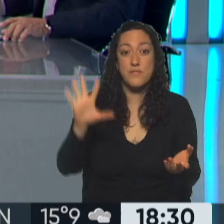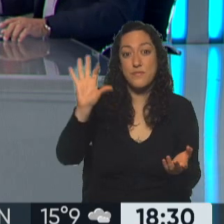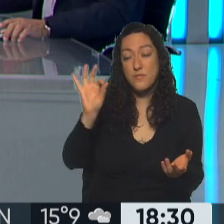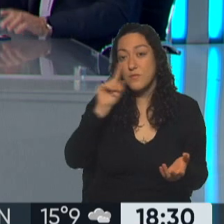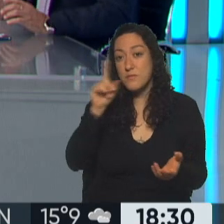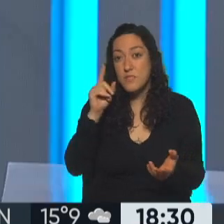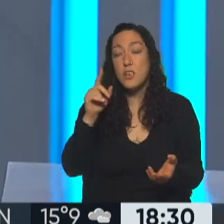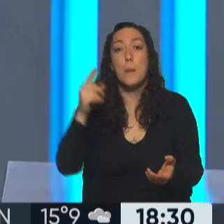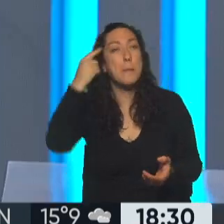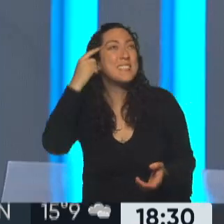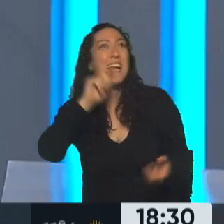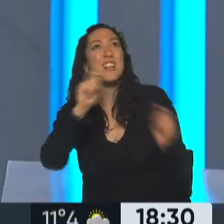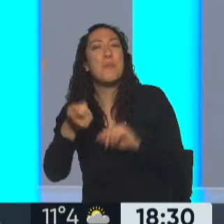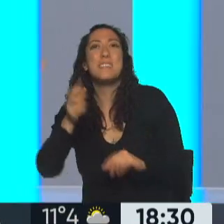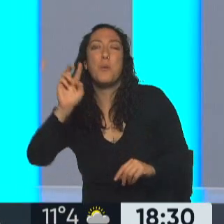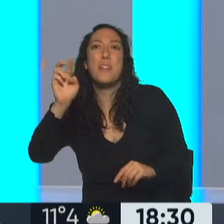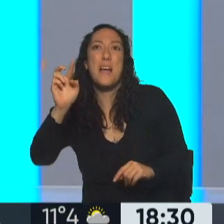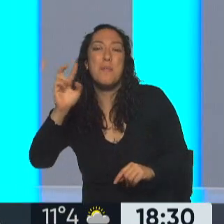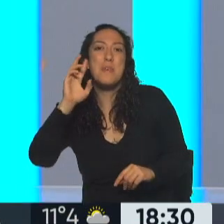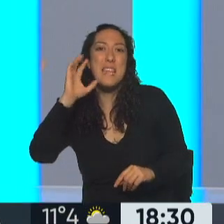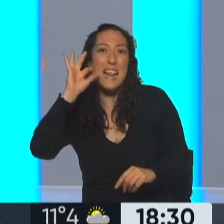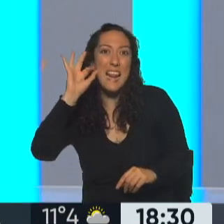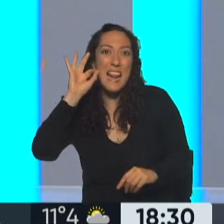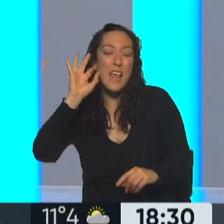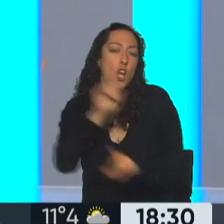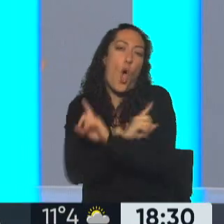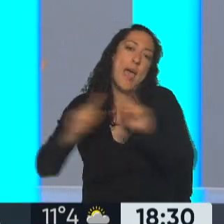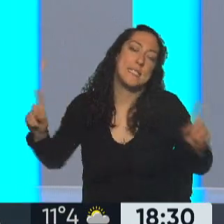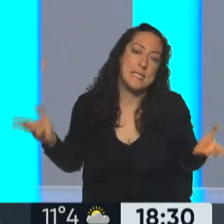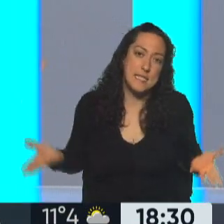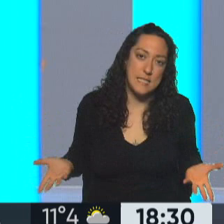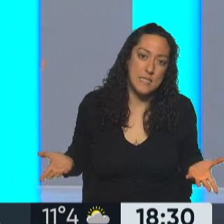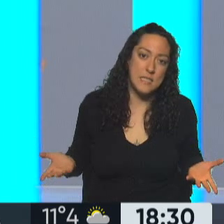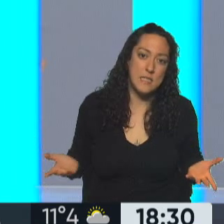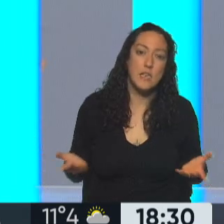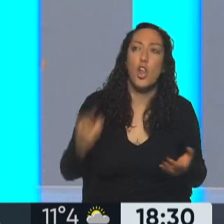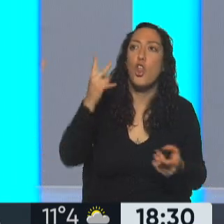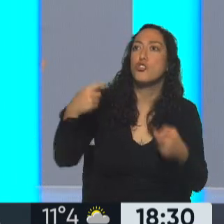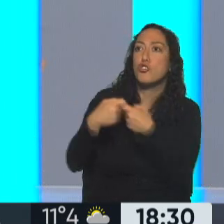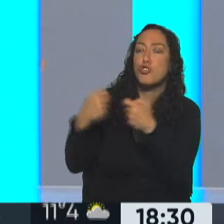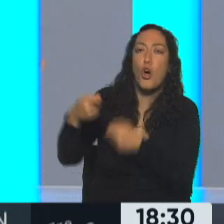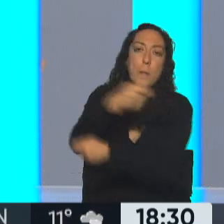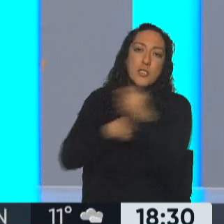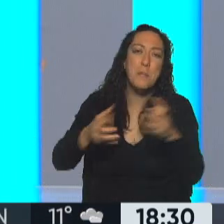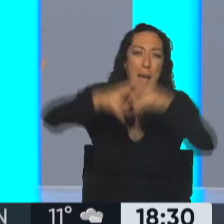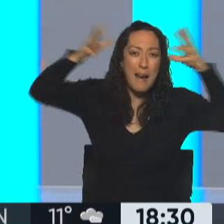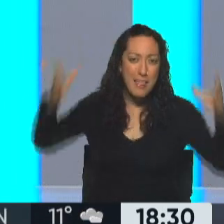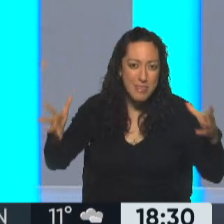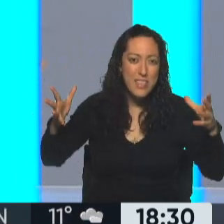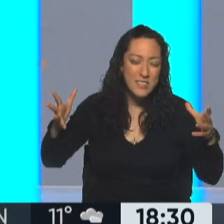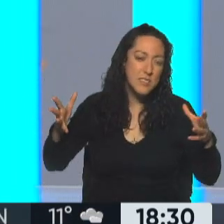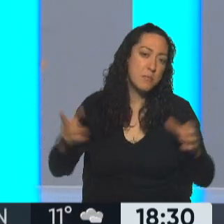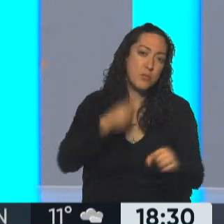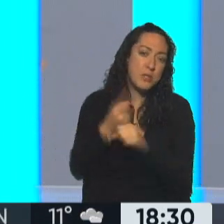cobrar 50.000 dólares. No, bueno, por eso digo, esta mentira. Entonces digo, y esto de romper relaciones con los dos mayores socios comerciales, tan necesario. Y ni hablar